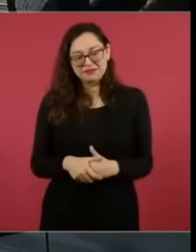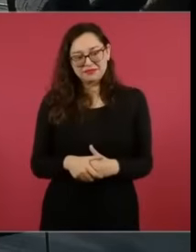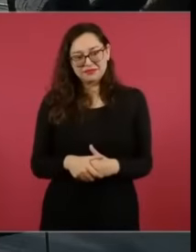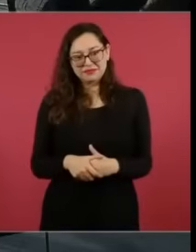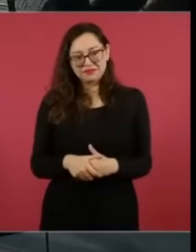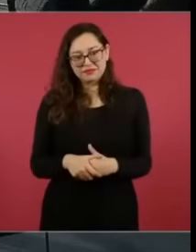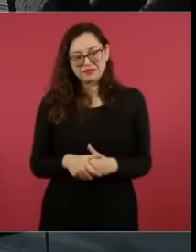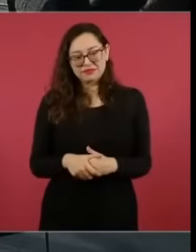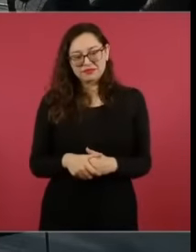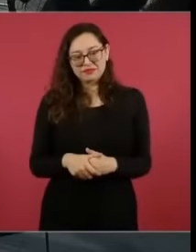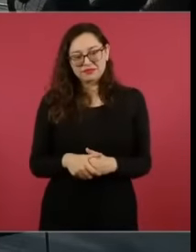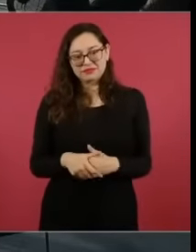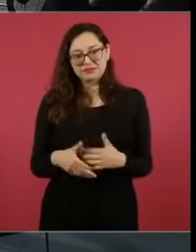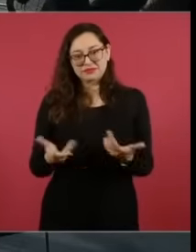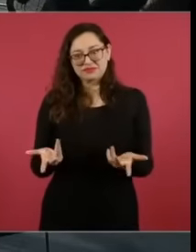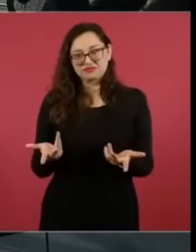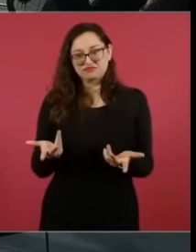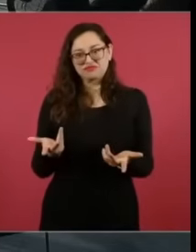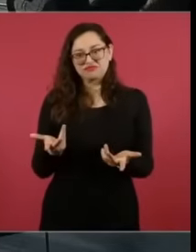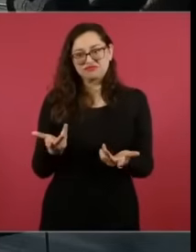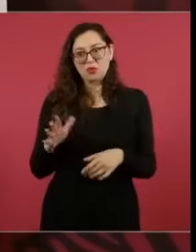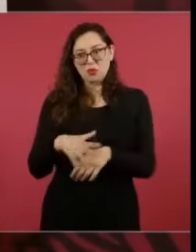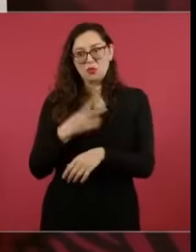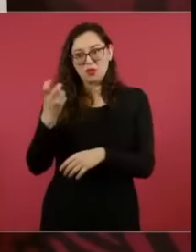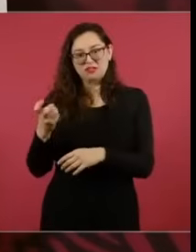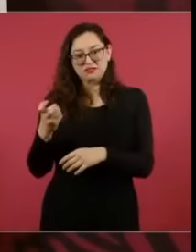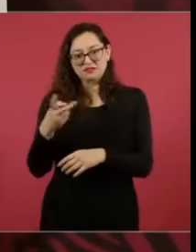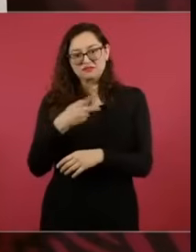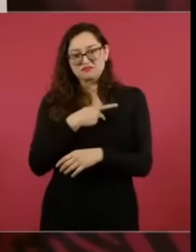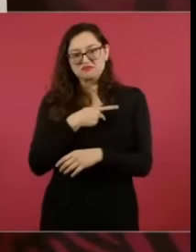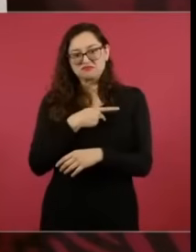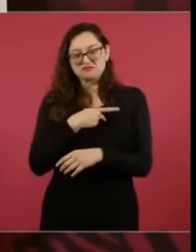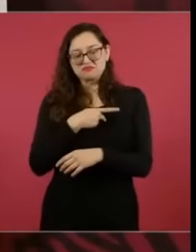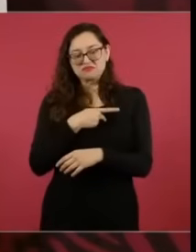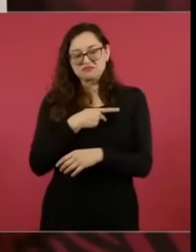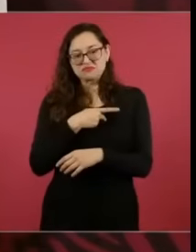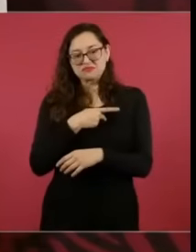lower de llevar a una proporción